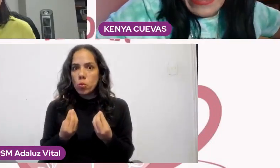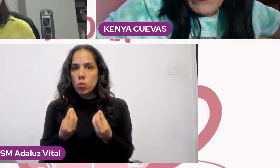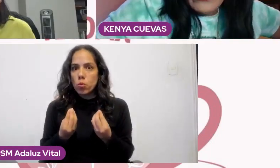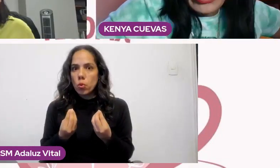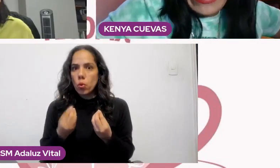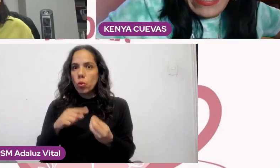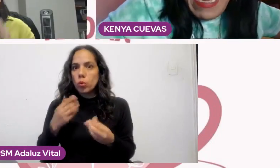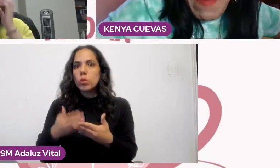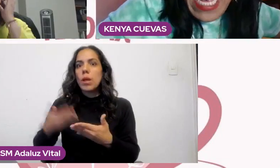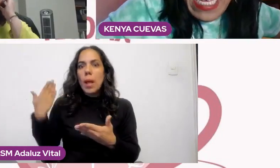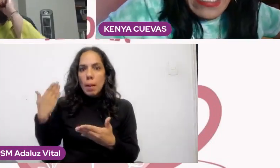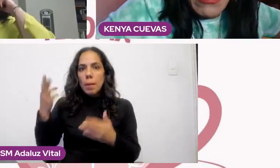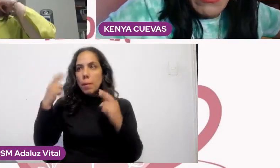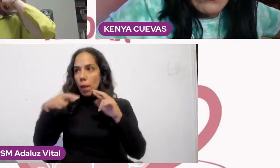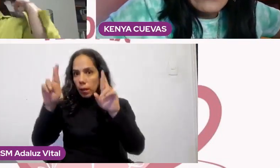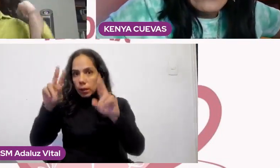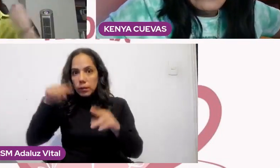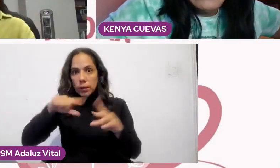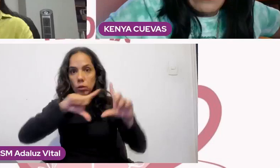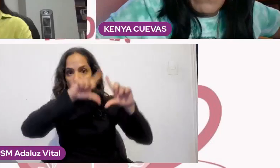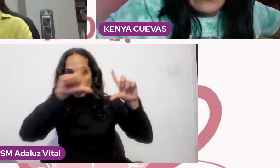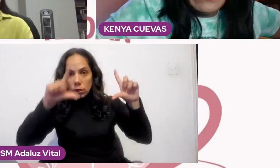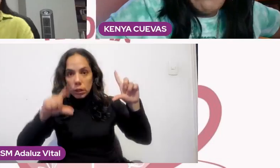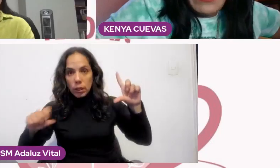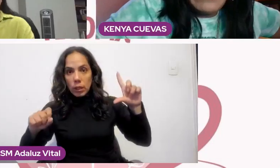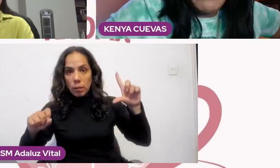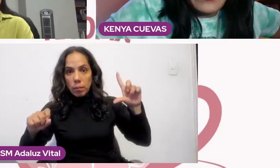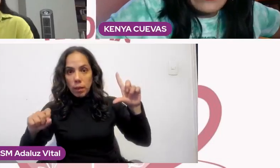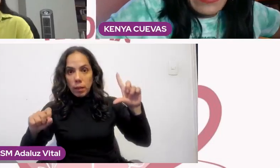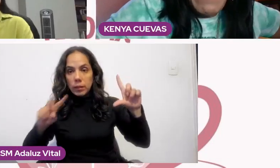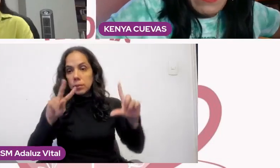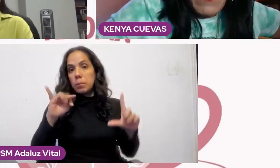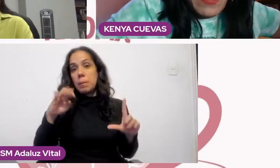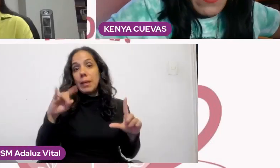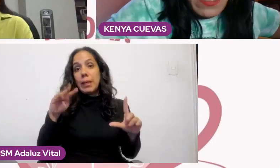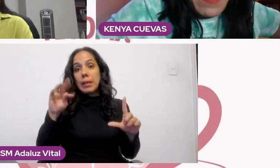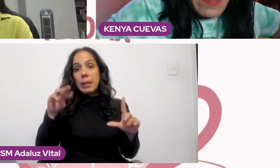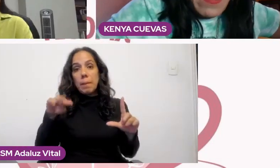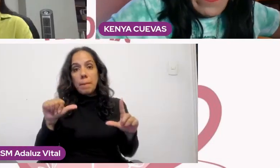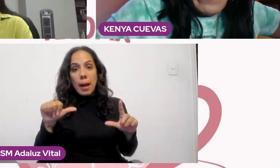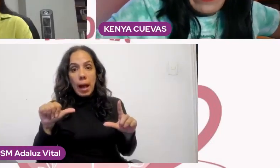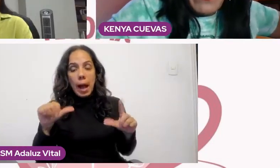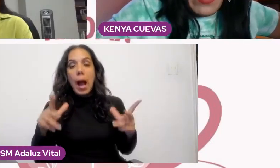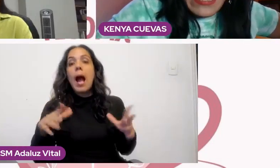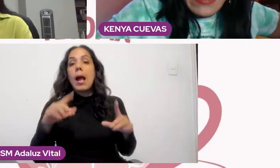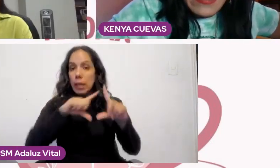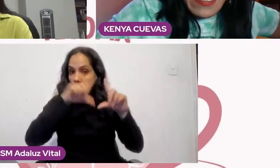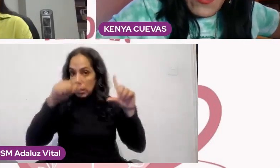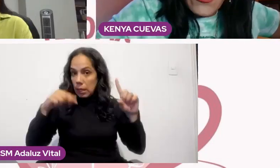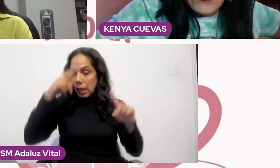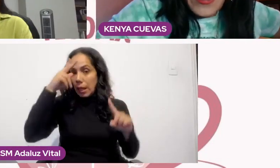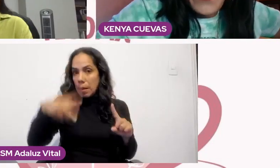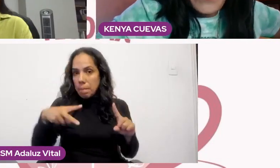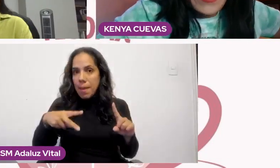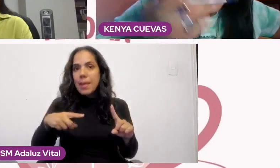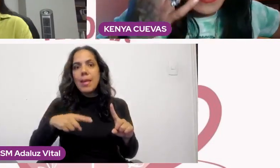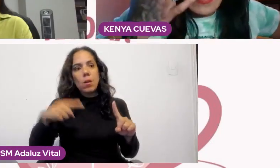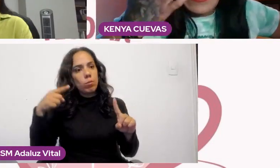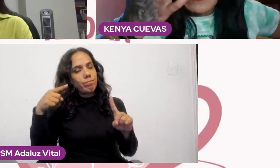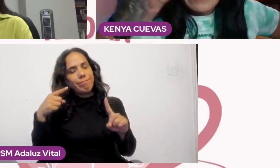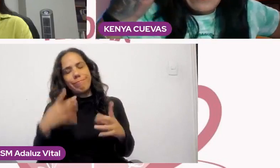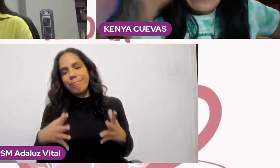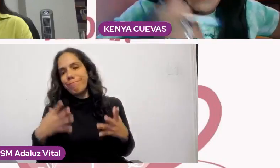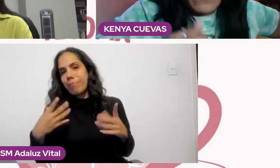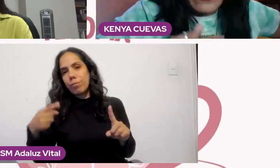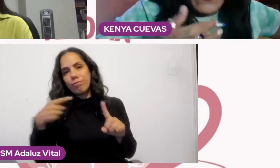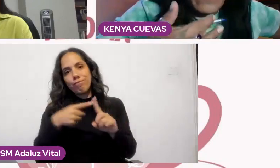trans reconocida en el país, ¿no? En el cual también, pues, habla de un panorama de violencia institucional. Fíjate